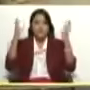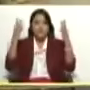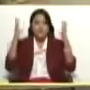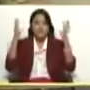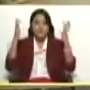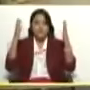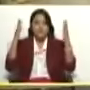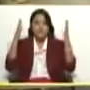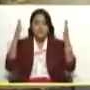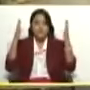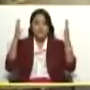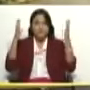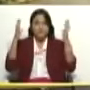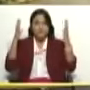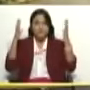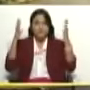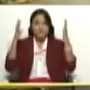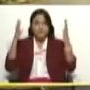gracias